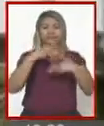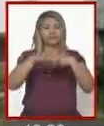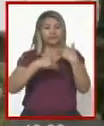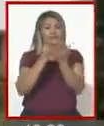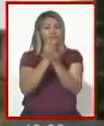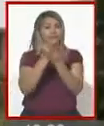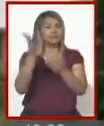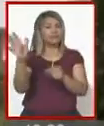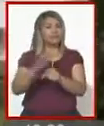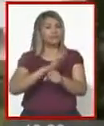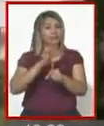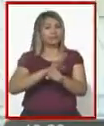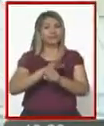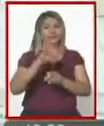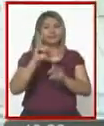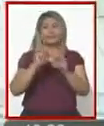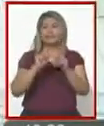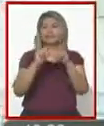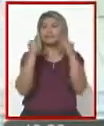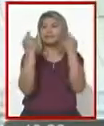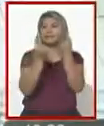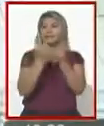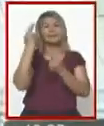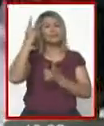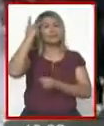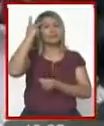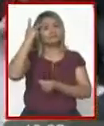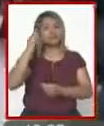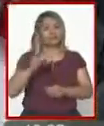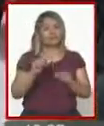todos los libros llenos de los militantes de partidos políticos como de las agrupación